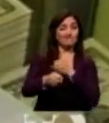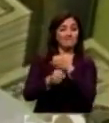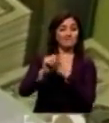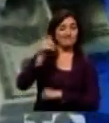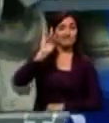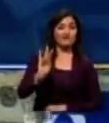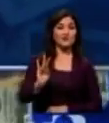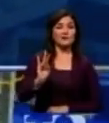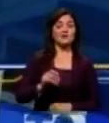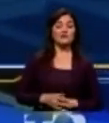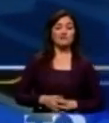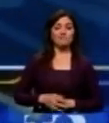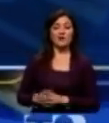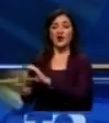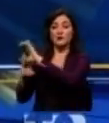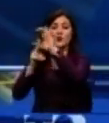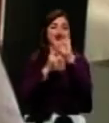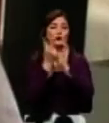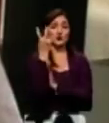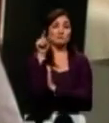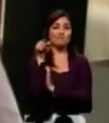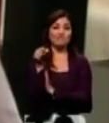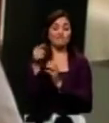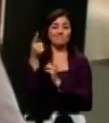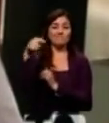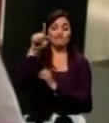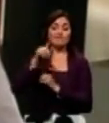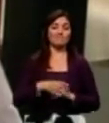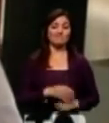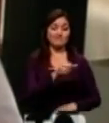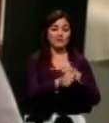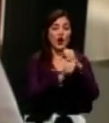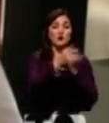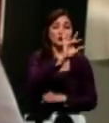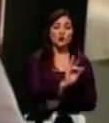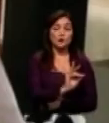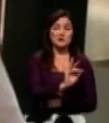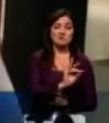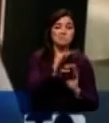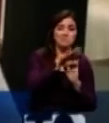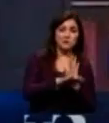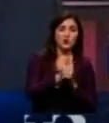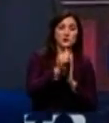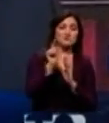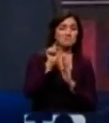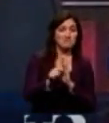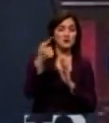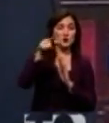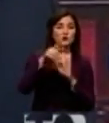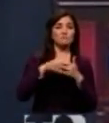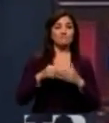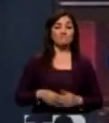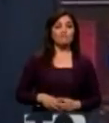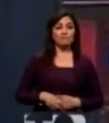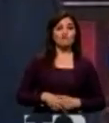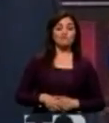una brecha de financiamiento de 12.000 millones. Y para el año 2018 no será menos de otros 10.000 millones de dólares. Hay alternativas